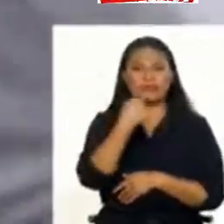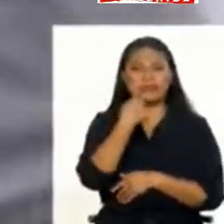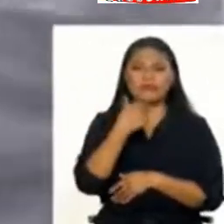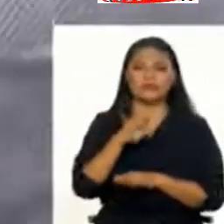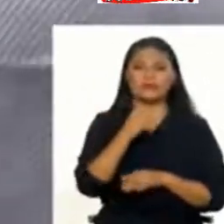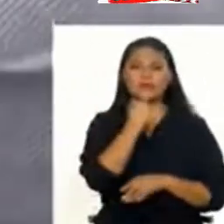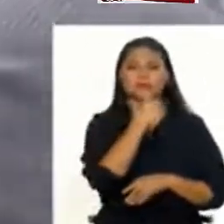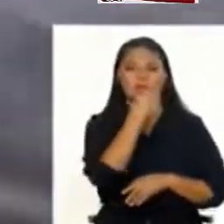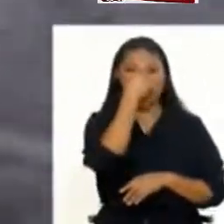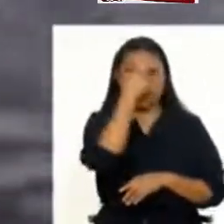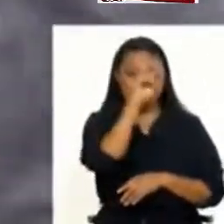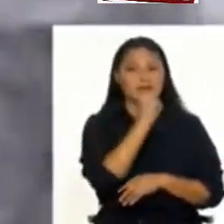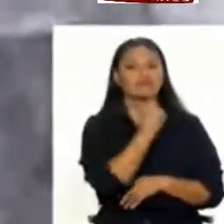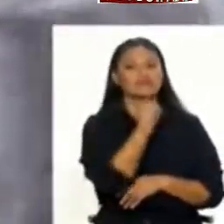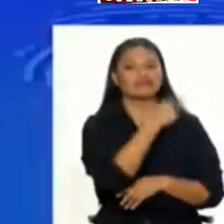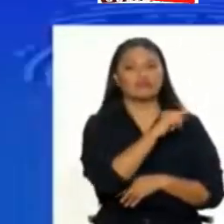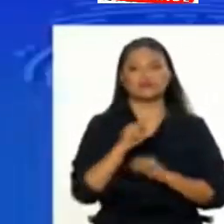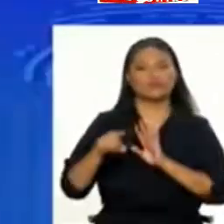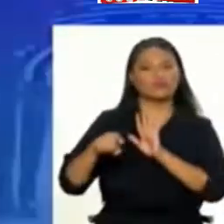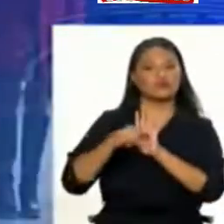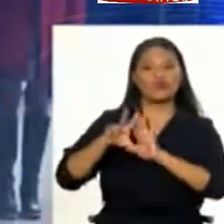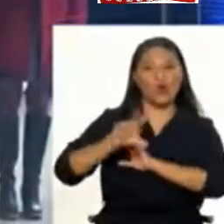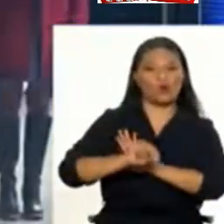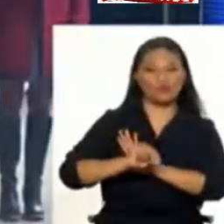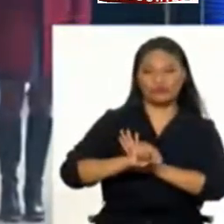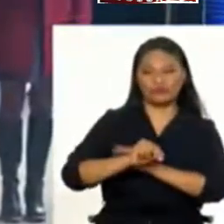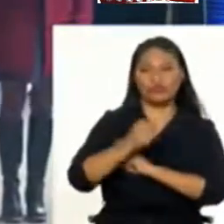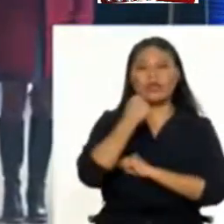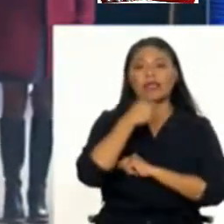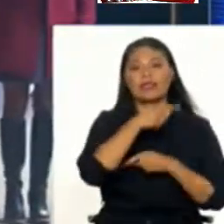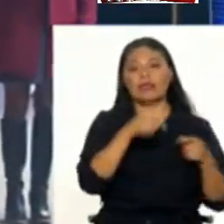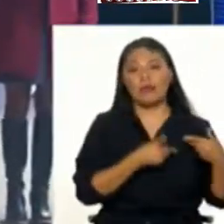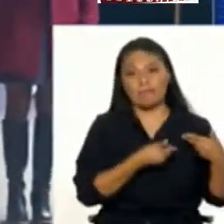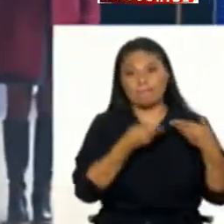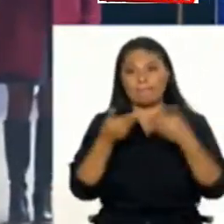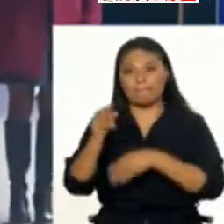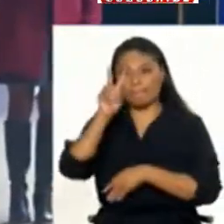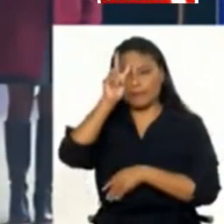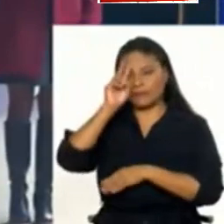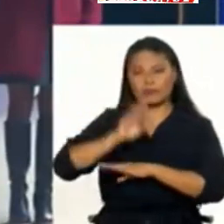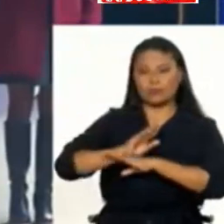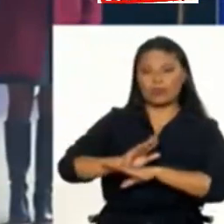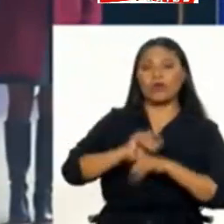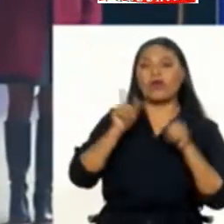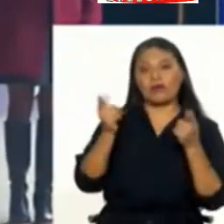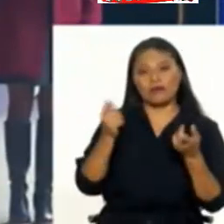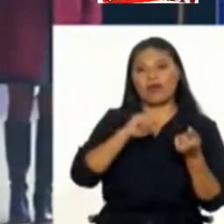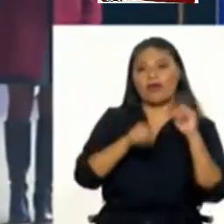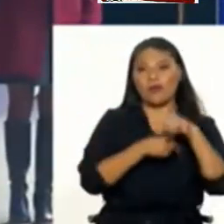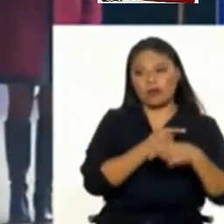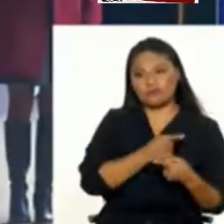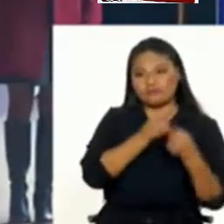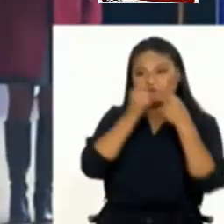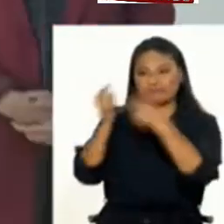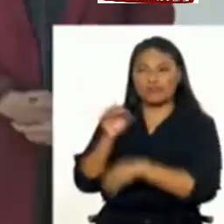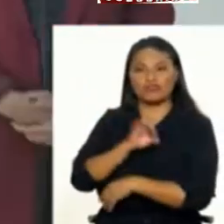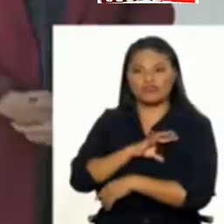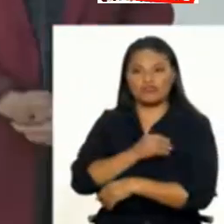del presidente Andrés Manuel López Obrador. Finalmente, el traspaso del mandato ocurrió, pero al gobierno de